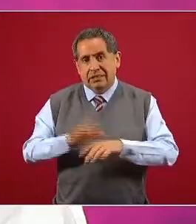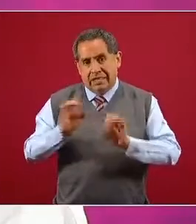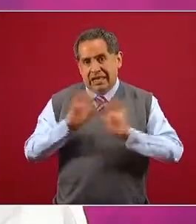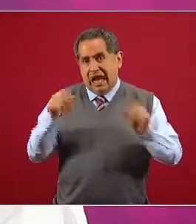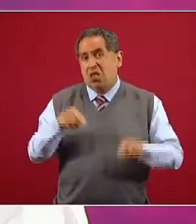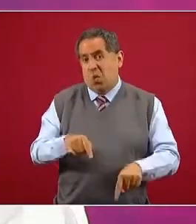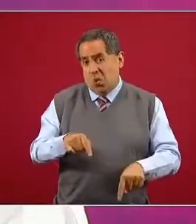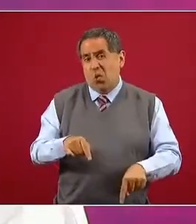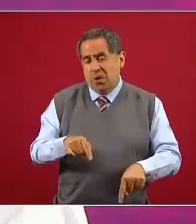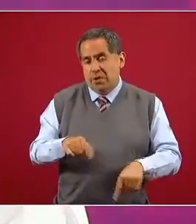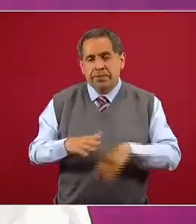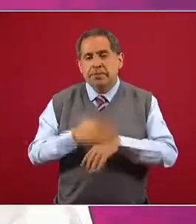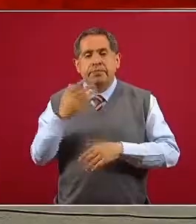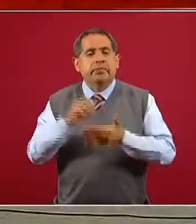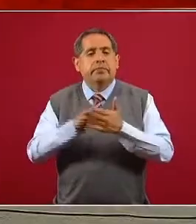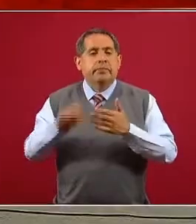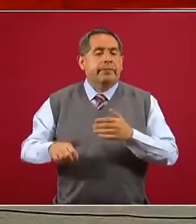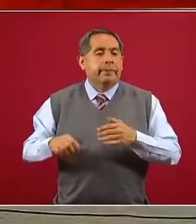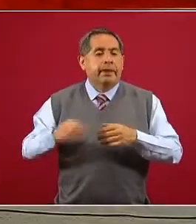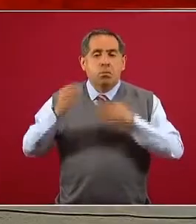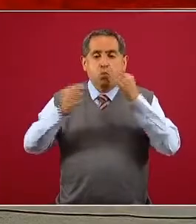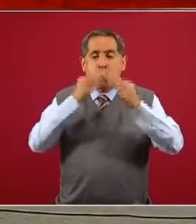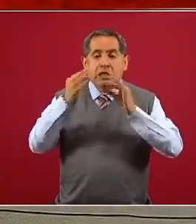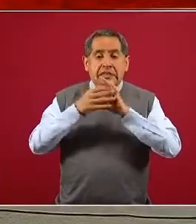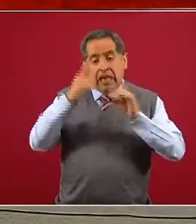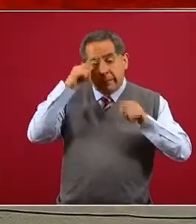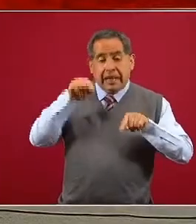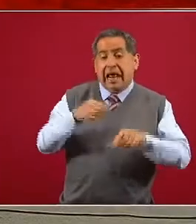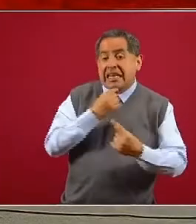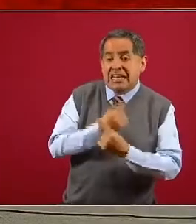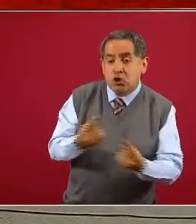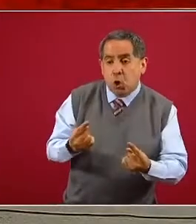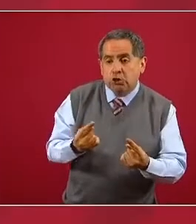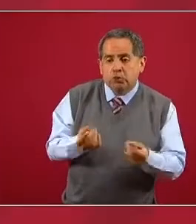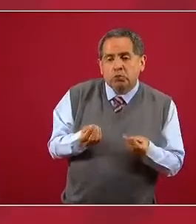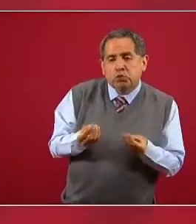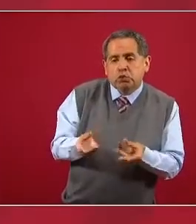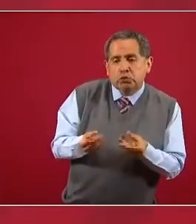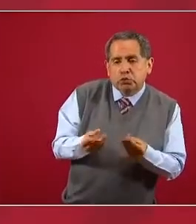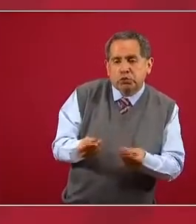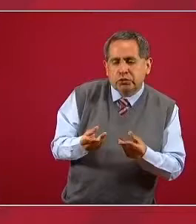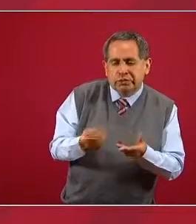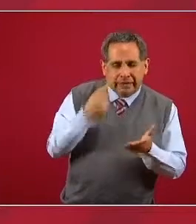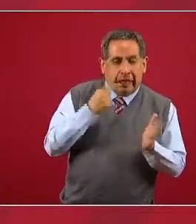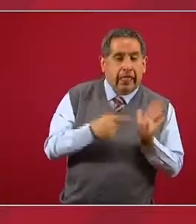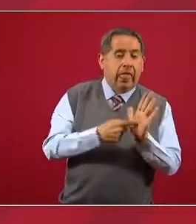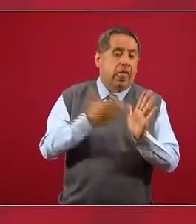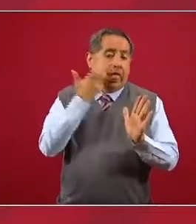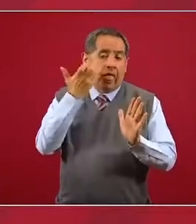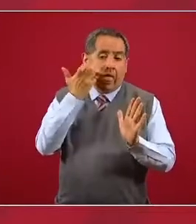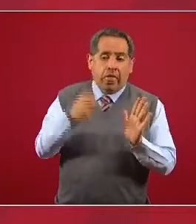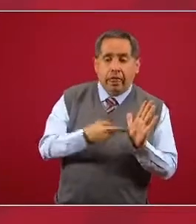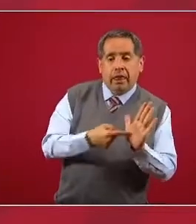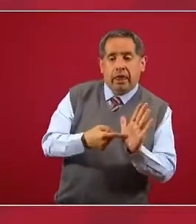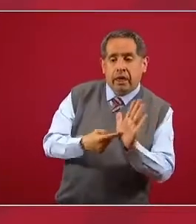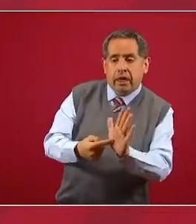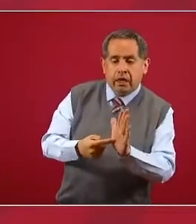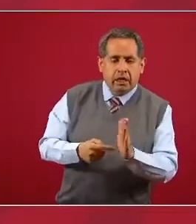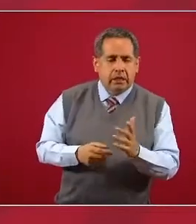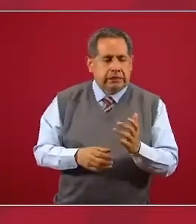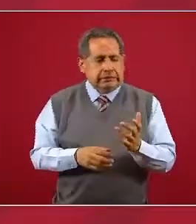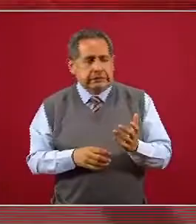delicado, porque, por ejemplo, la publicidad dirigida a niños a través de la presentación de productos, pues es algo